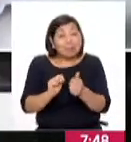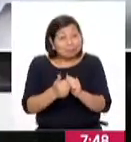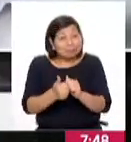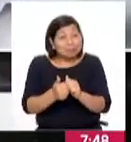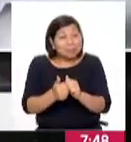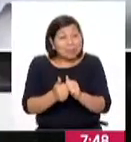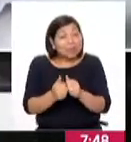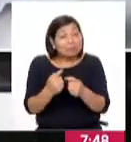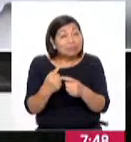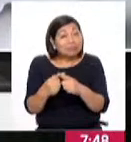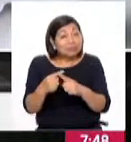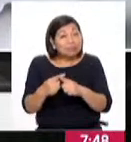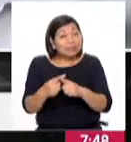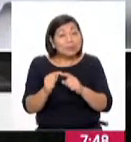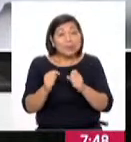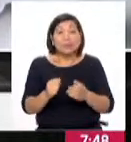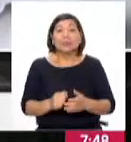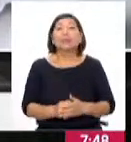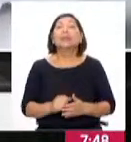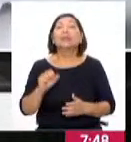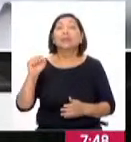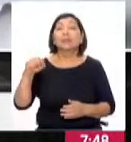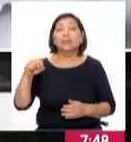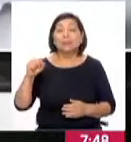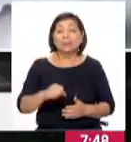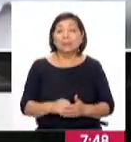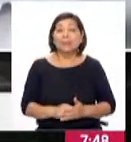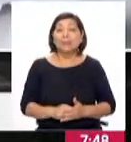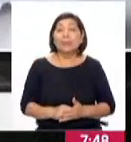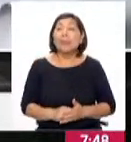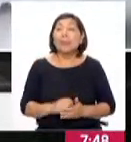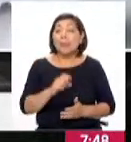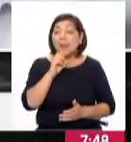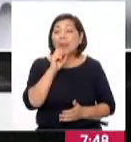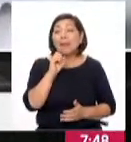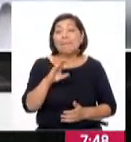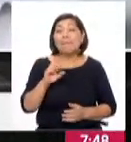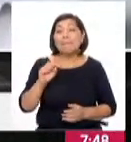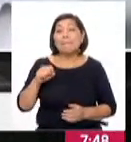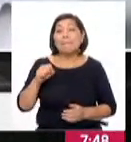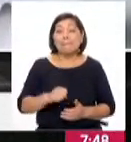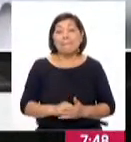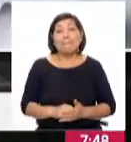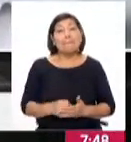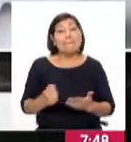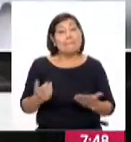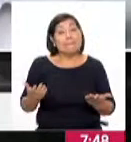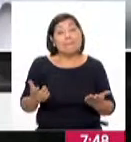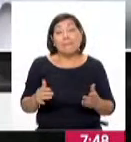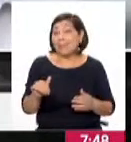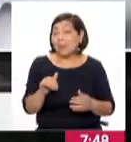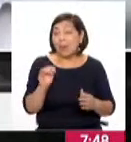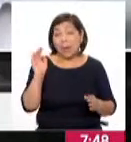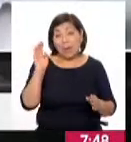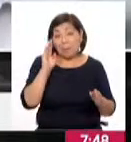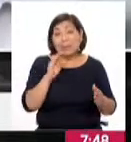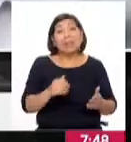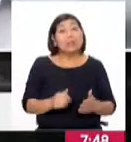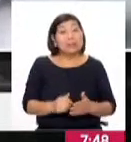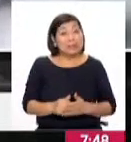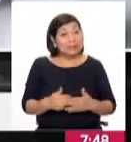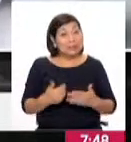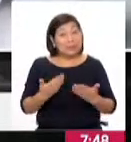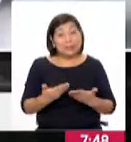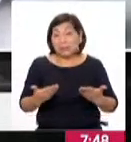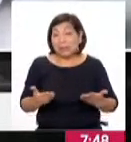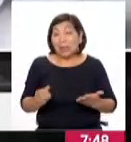marcando la variabilidad exactamente muy bien dicho Sí eso es bueno igual a preocuparse no Porque la